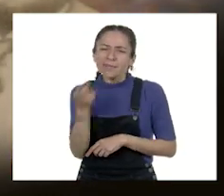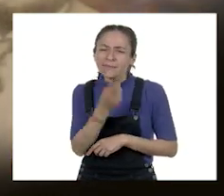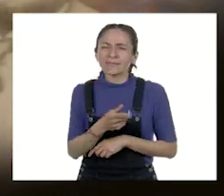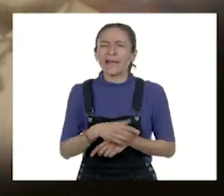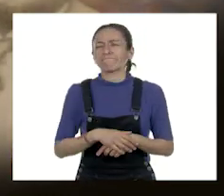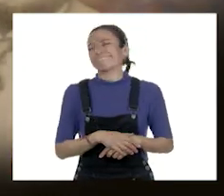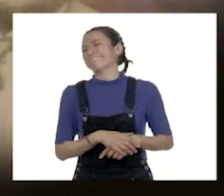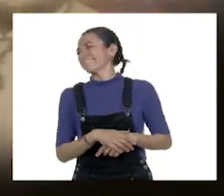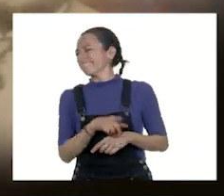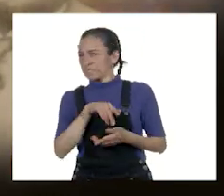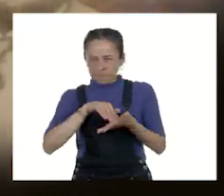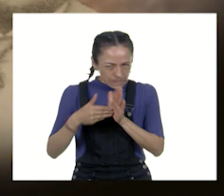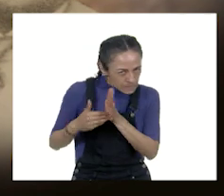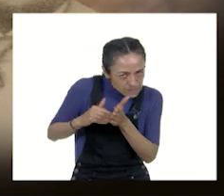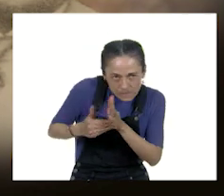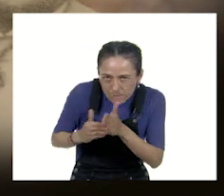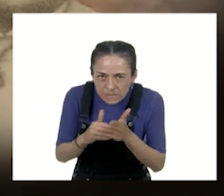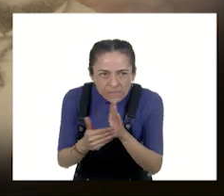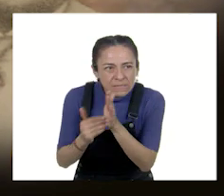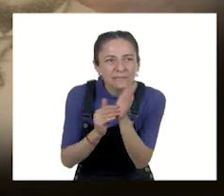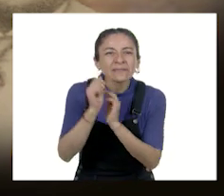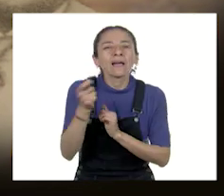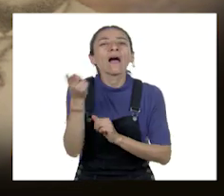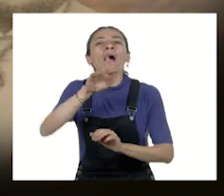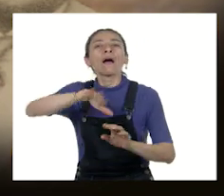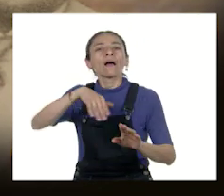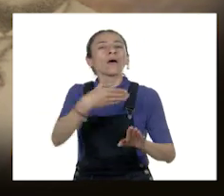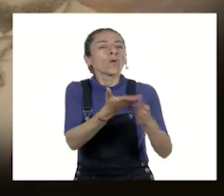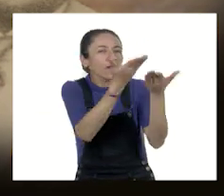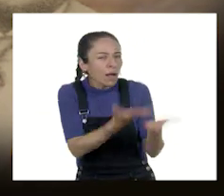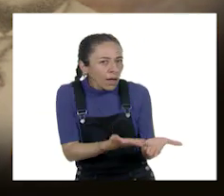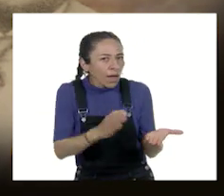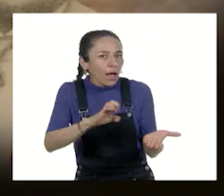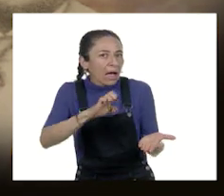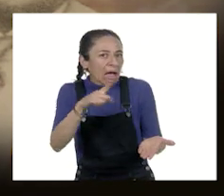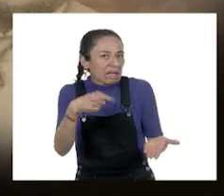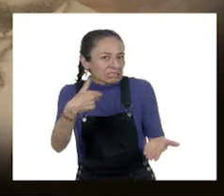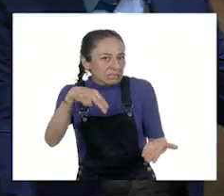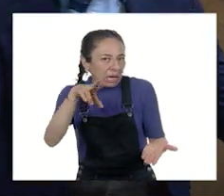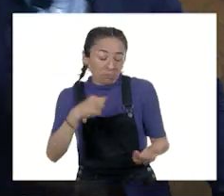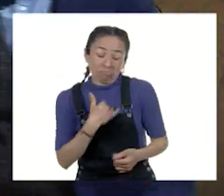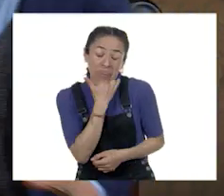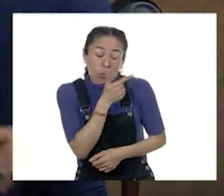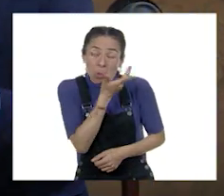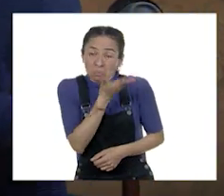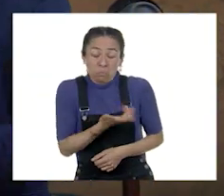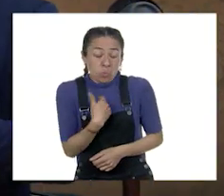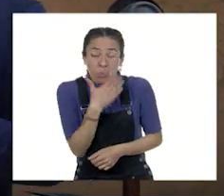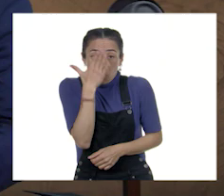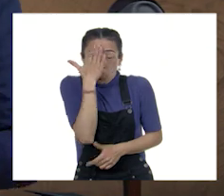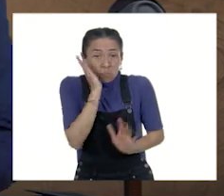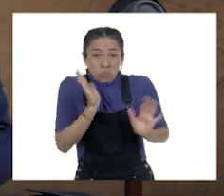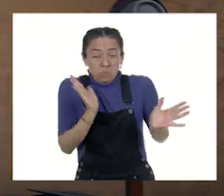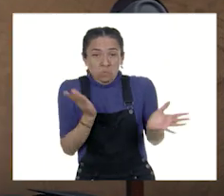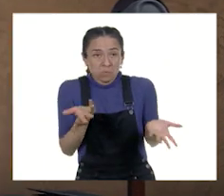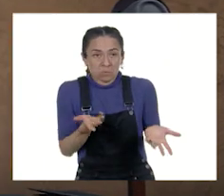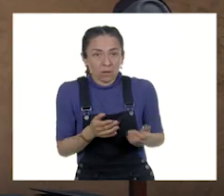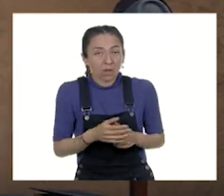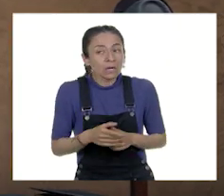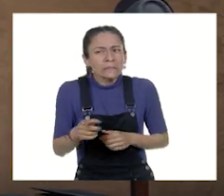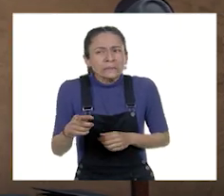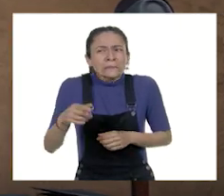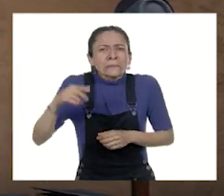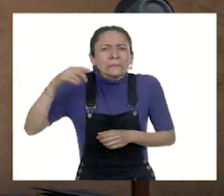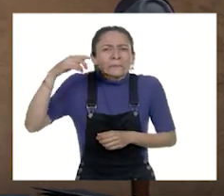han venido a ocupar la atención respecto del señor Ezquerro. Yo no lo conozco. Uf.